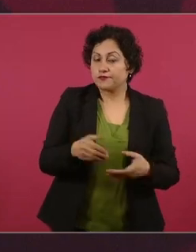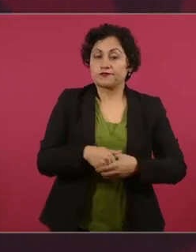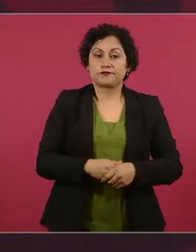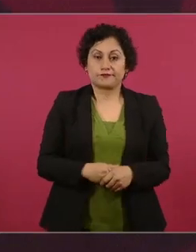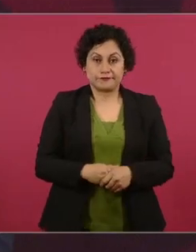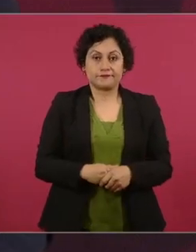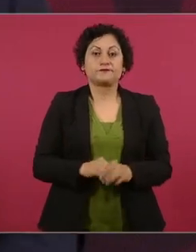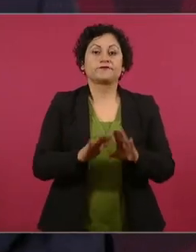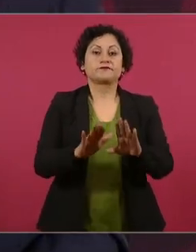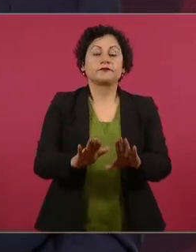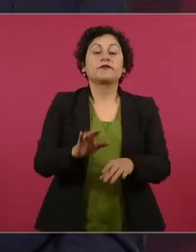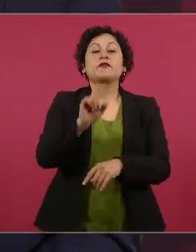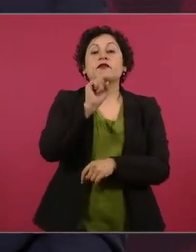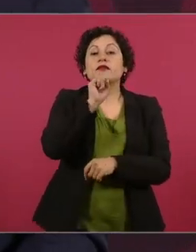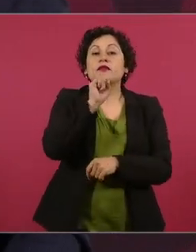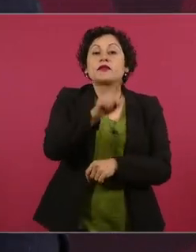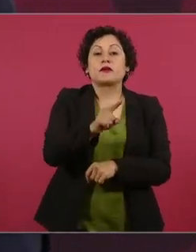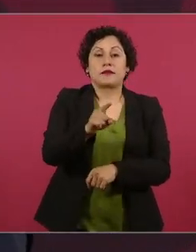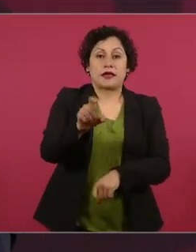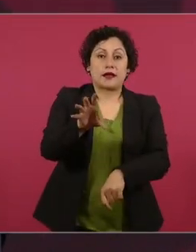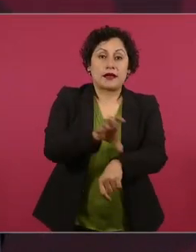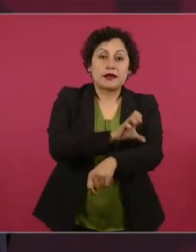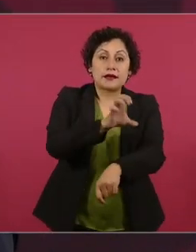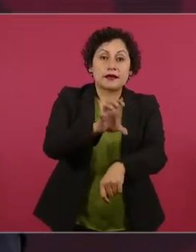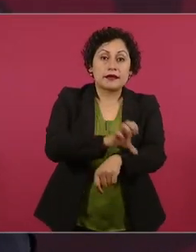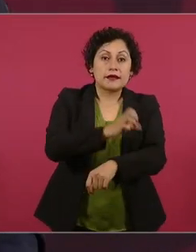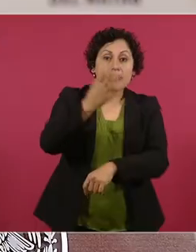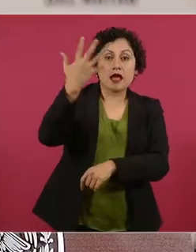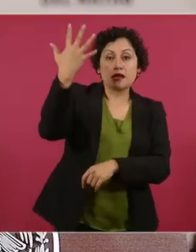Se requiere energía solar.